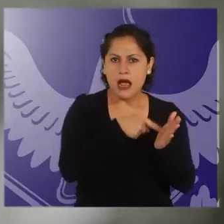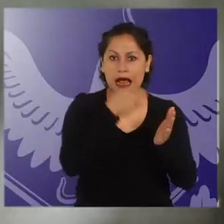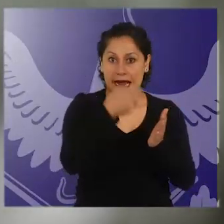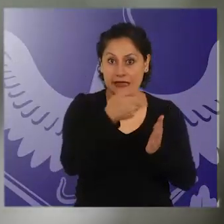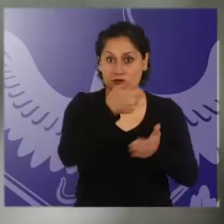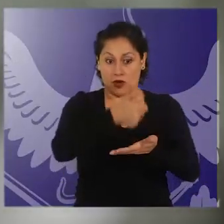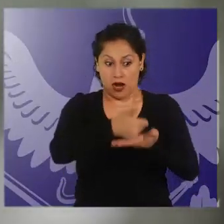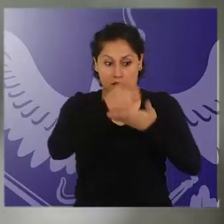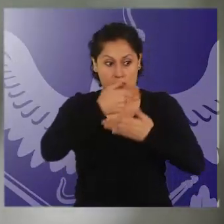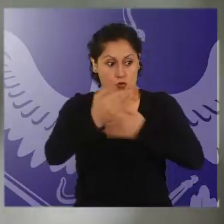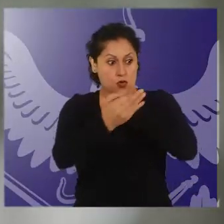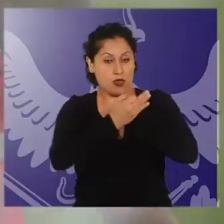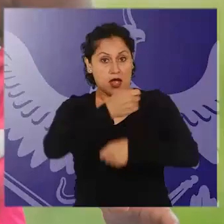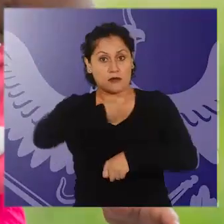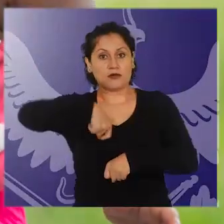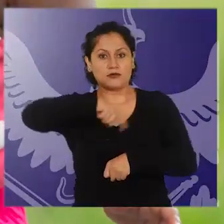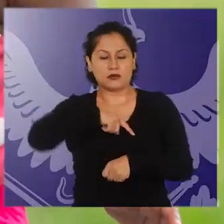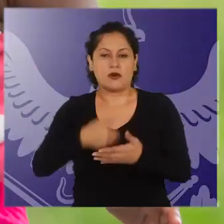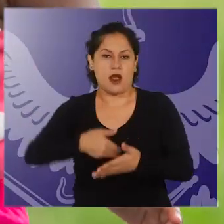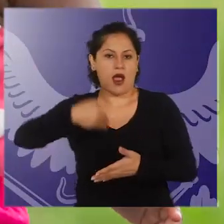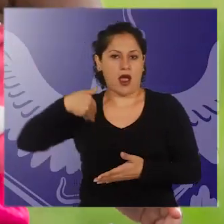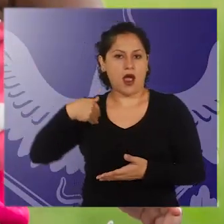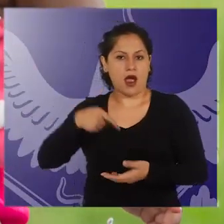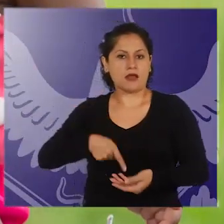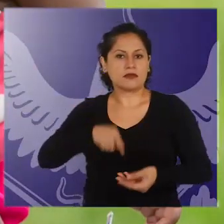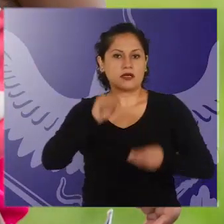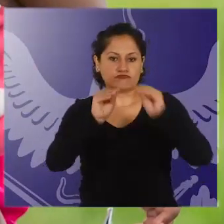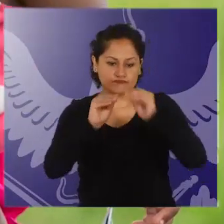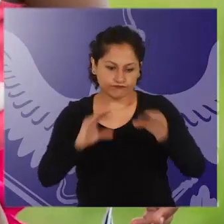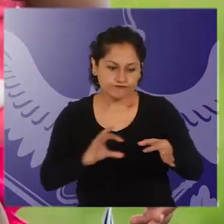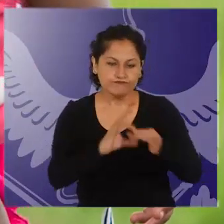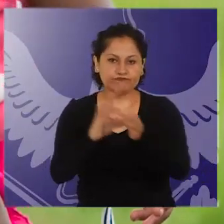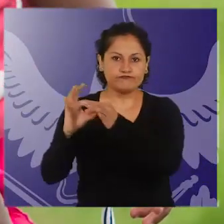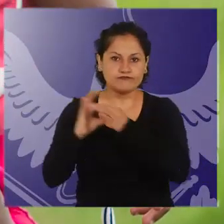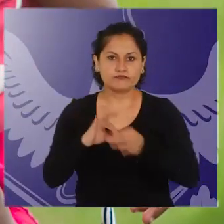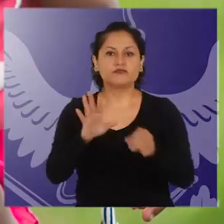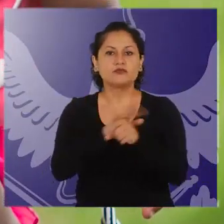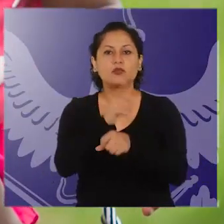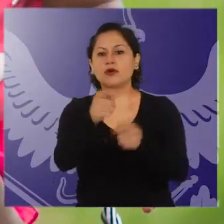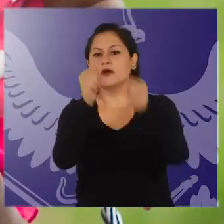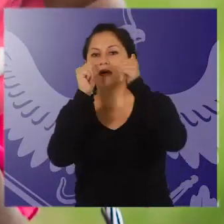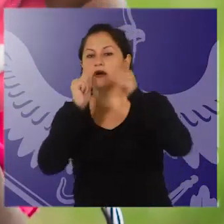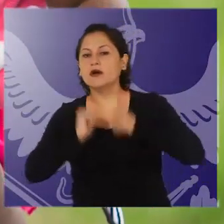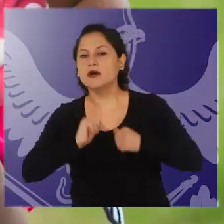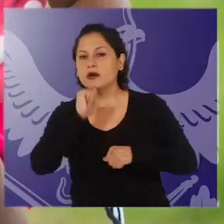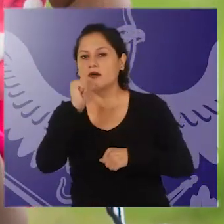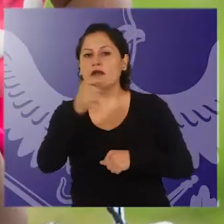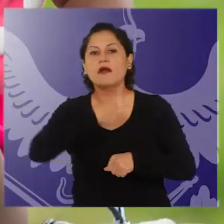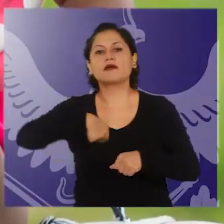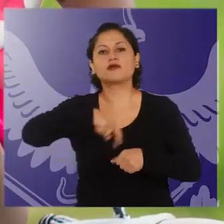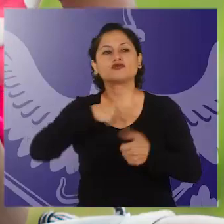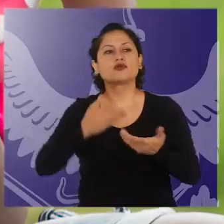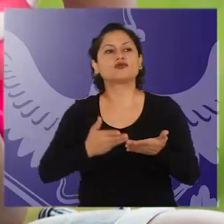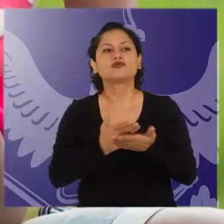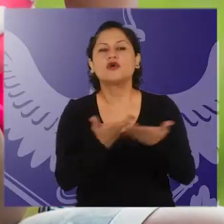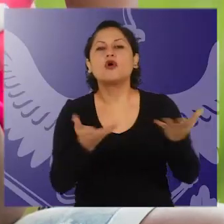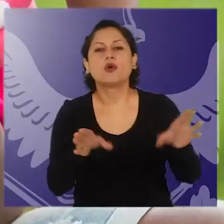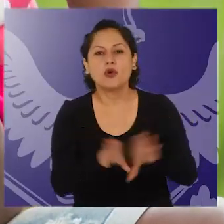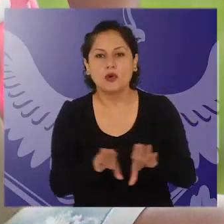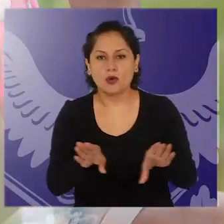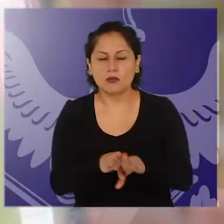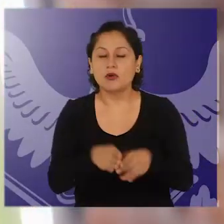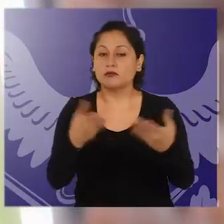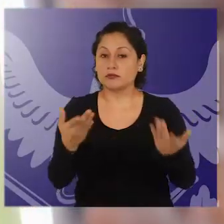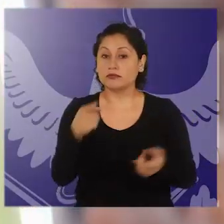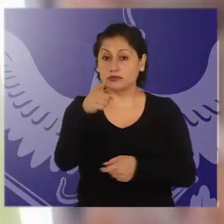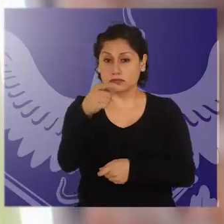de manera positiva en nosotras, que si no se nos da la voz no podemos incidir. y por lo tanto estas políticas públicas, aun